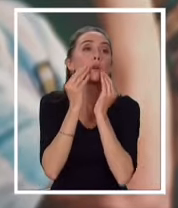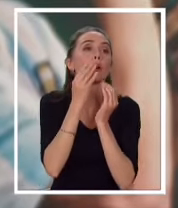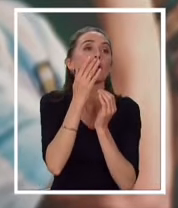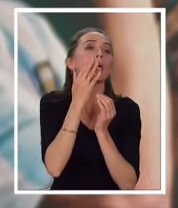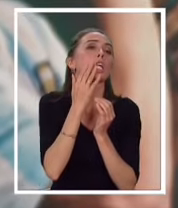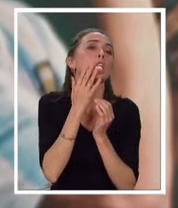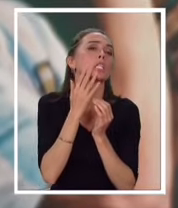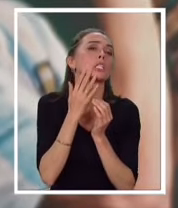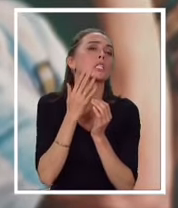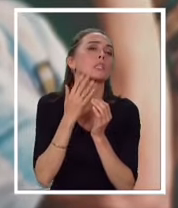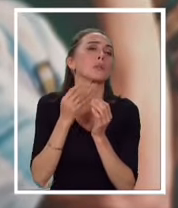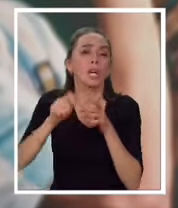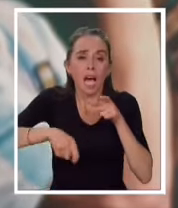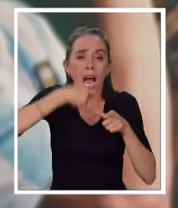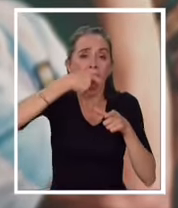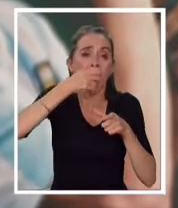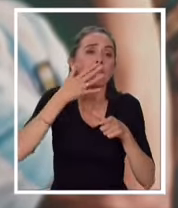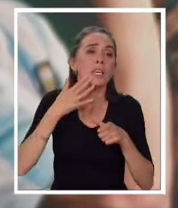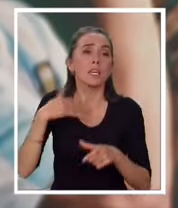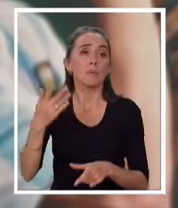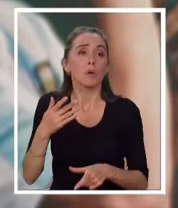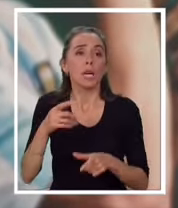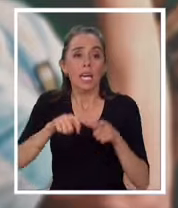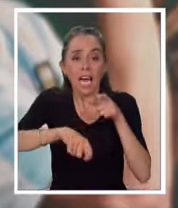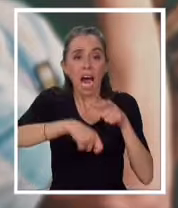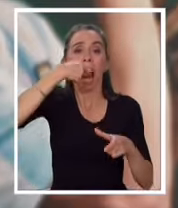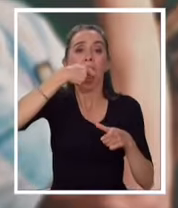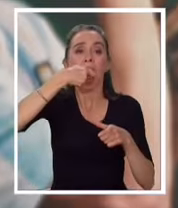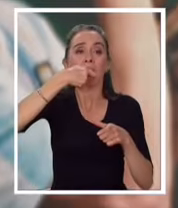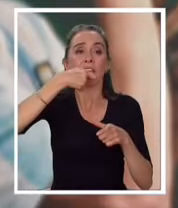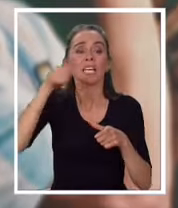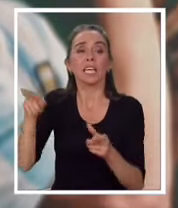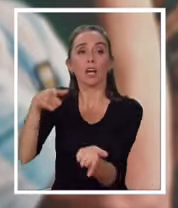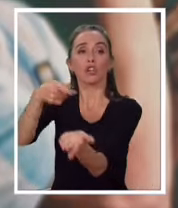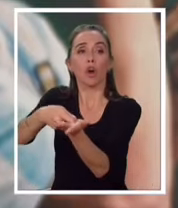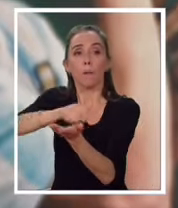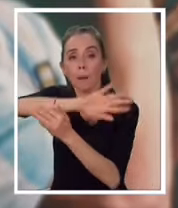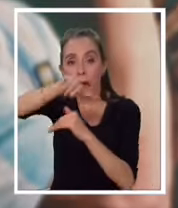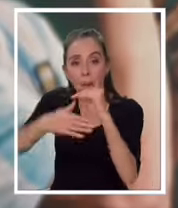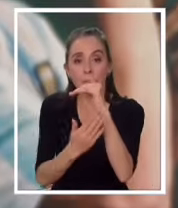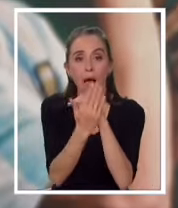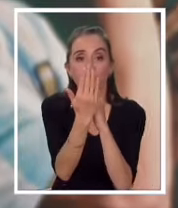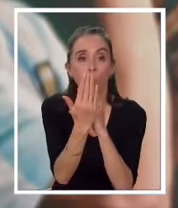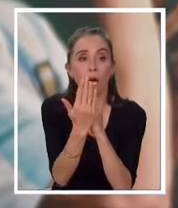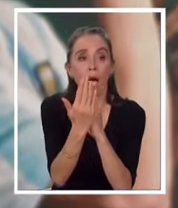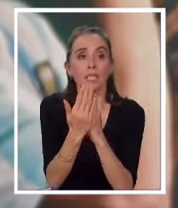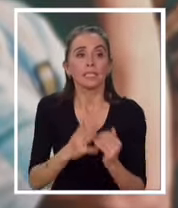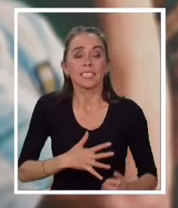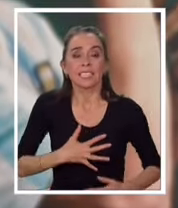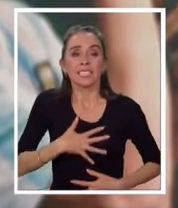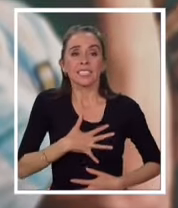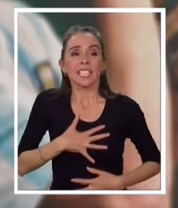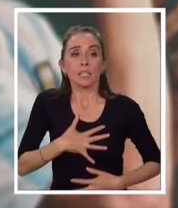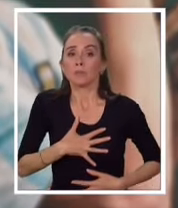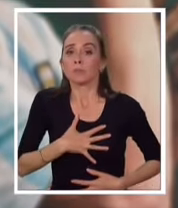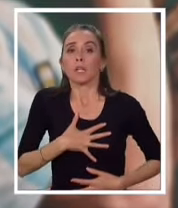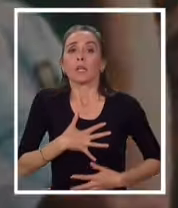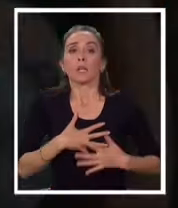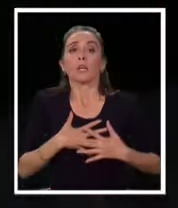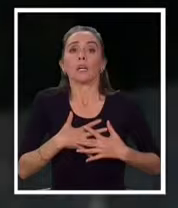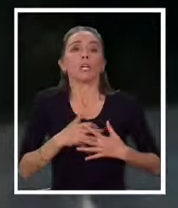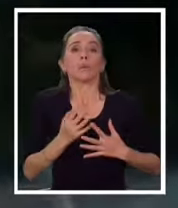le recorría su boca, que después nos enteramos que es un jarabe que él va a comprar a la madrugada porque se sentía que no podía